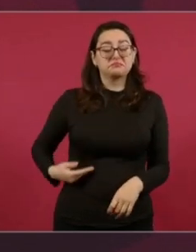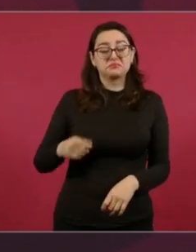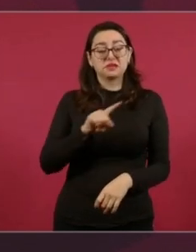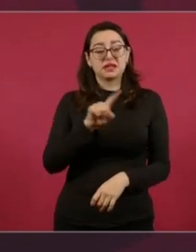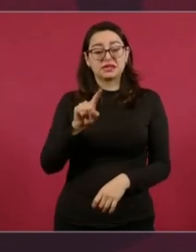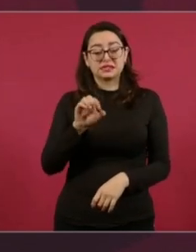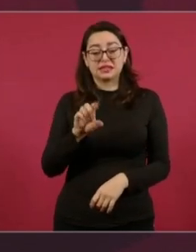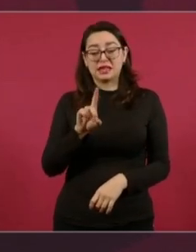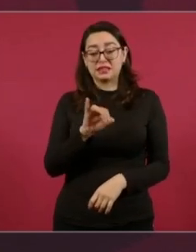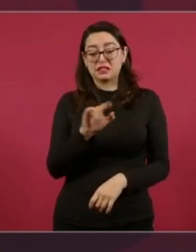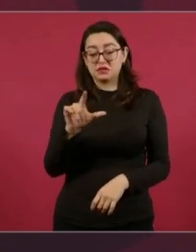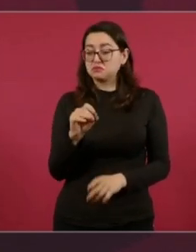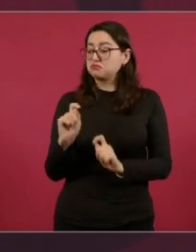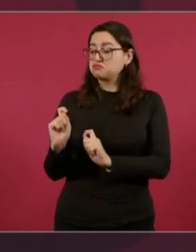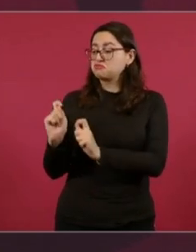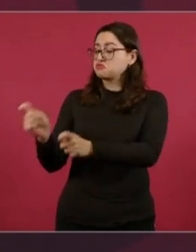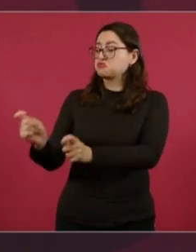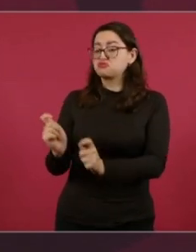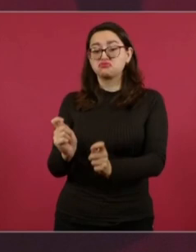¿Y cuánto ha